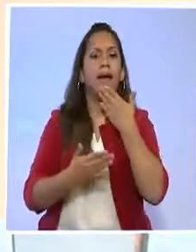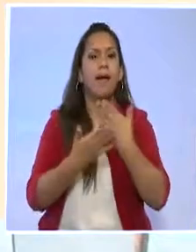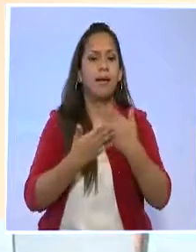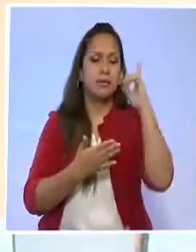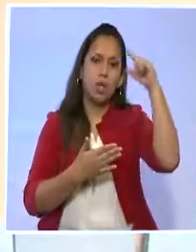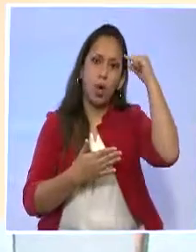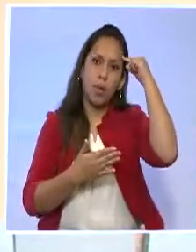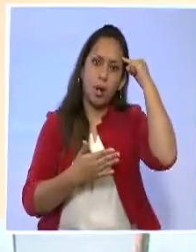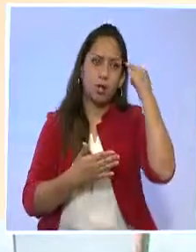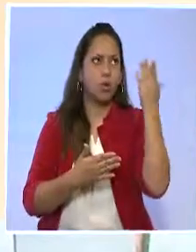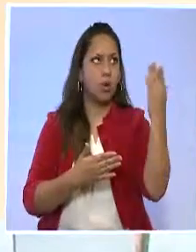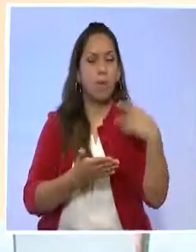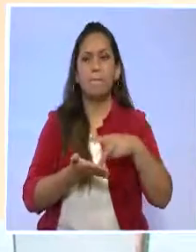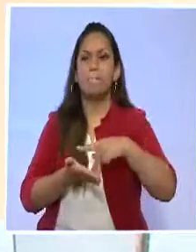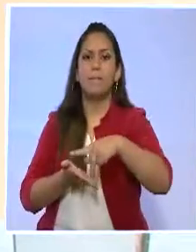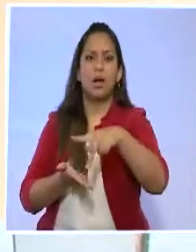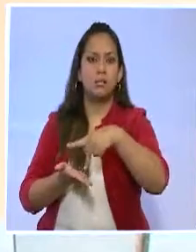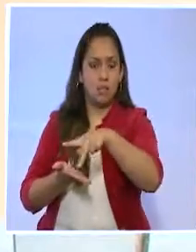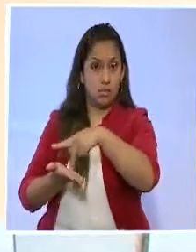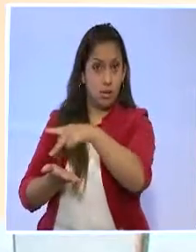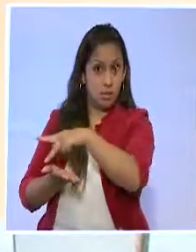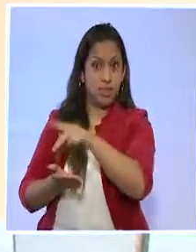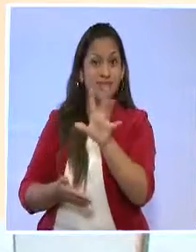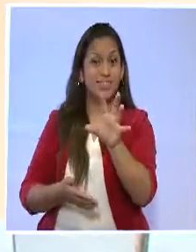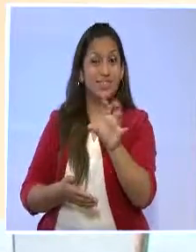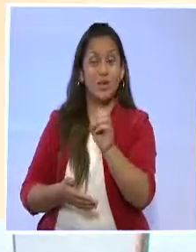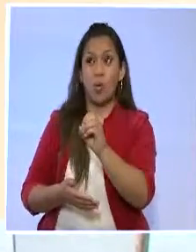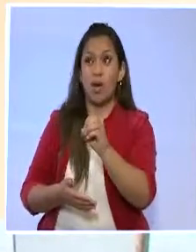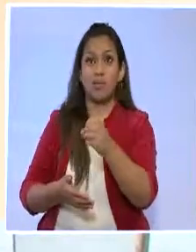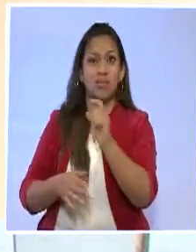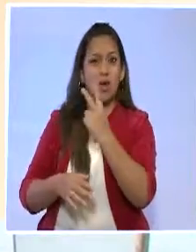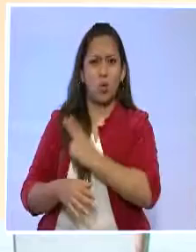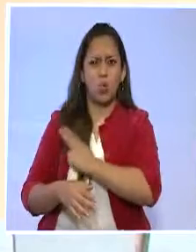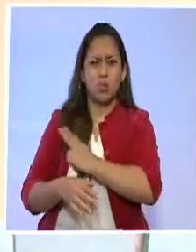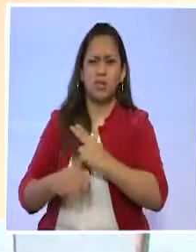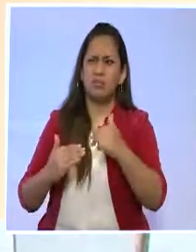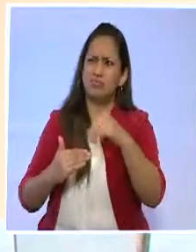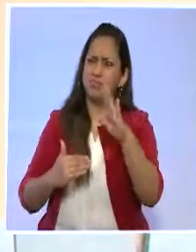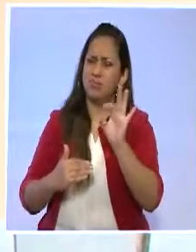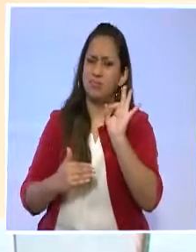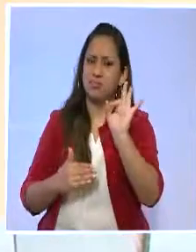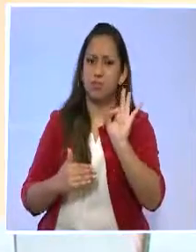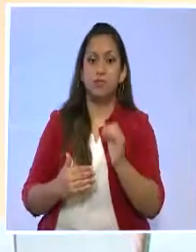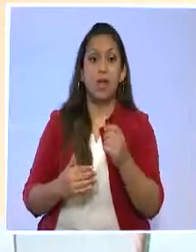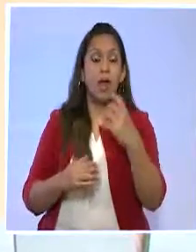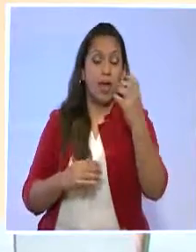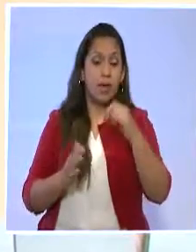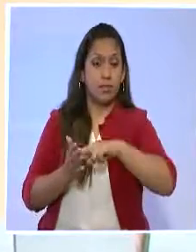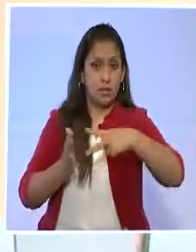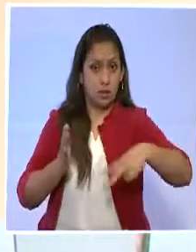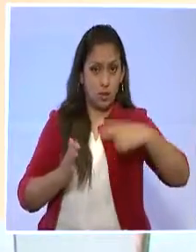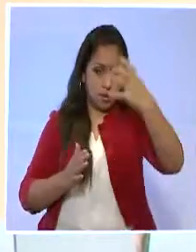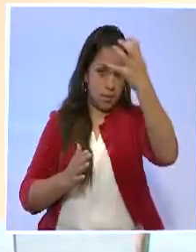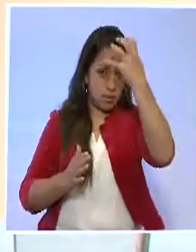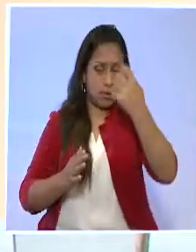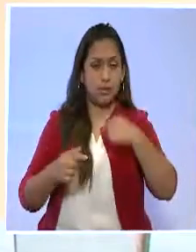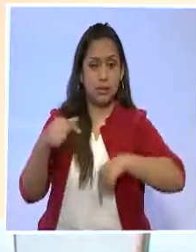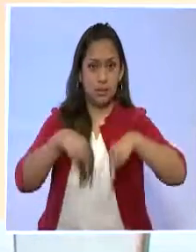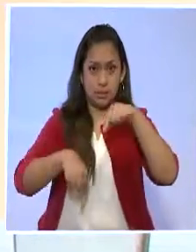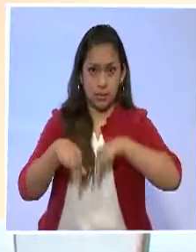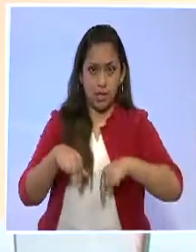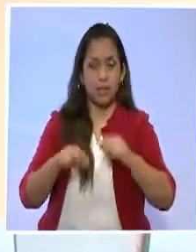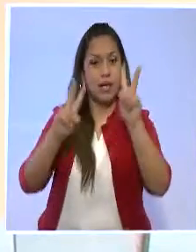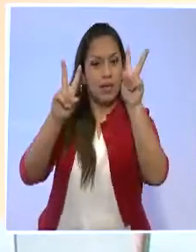universidades de excelencia especialmente en lo que se refiere a tecnología a ciencia a lo que se refiere en agropecuaria y en